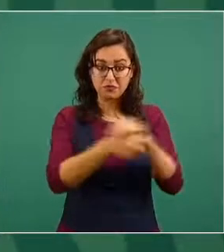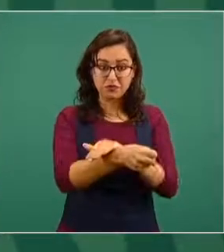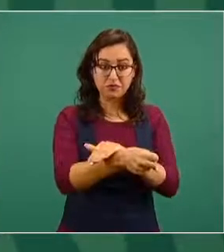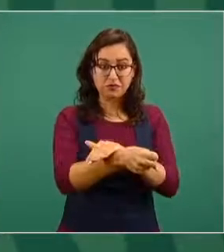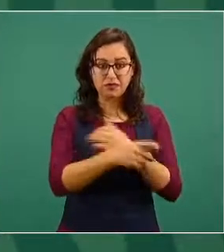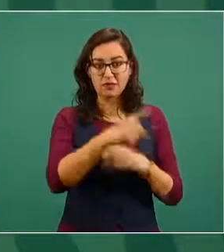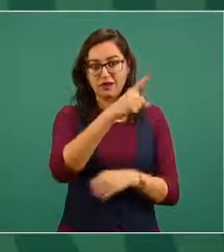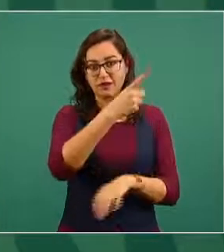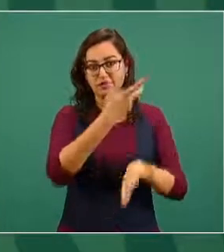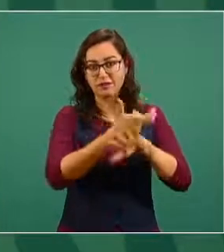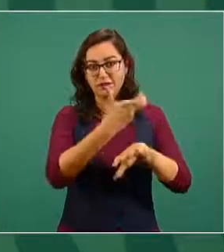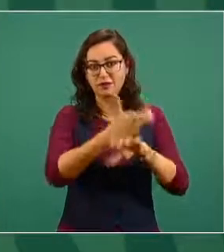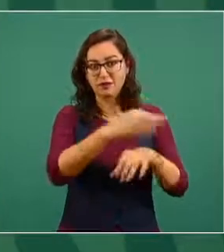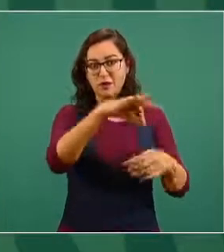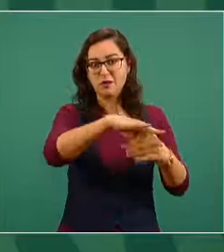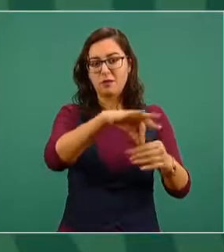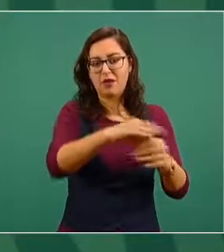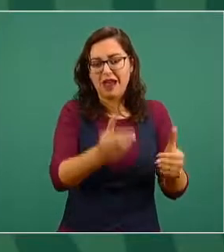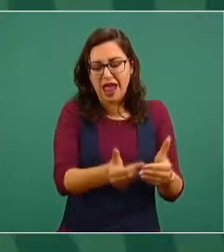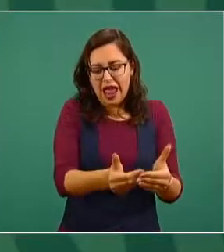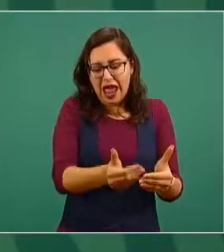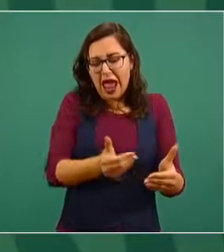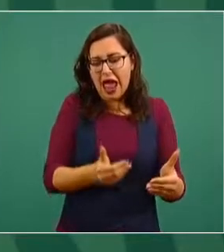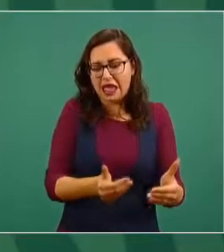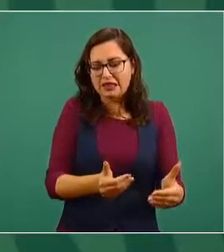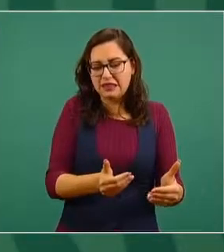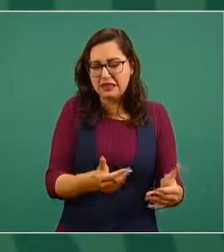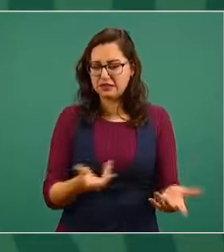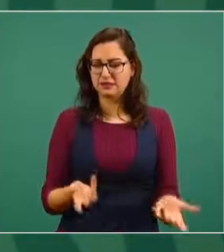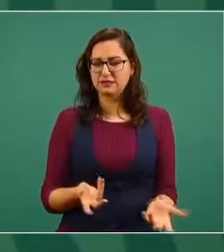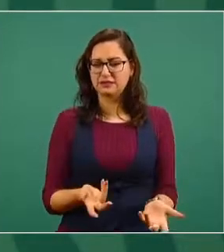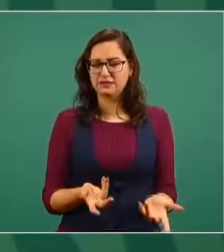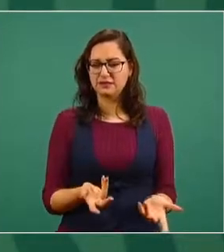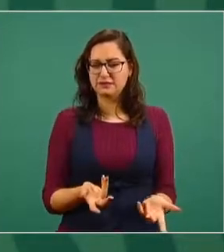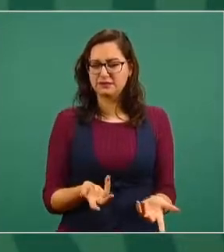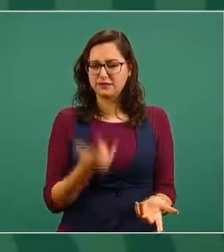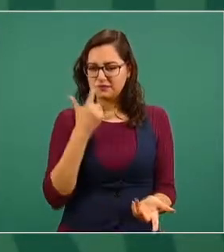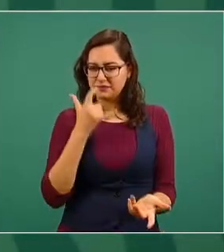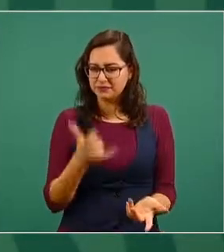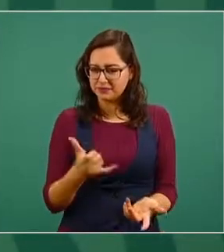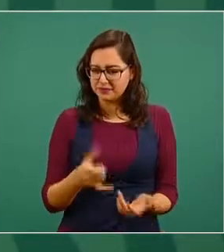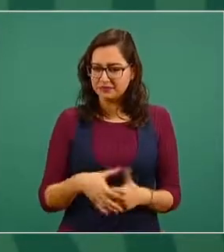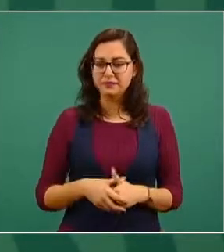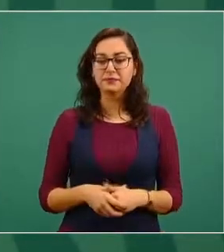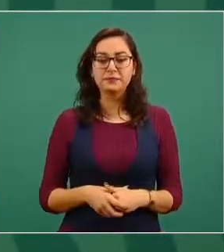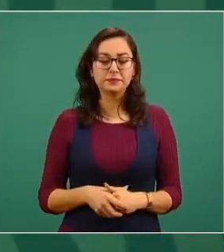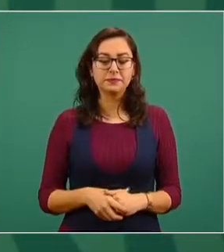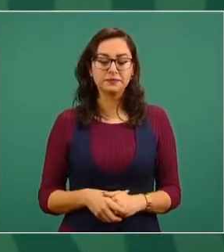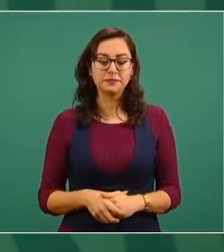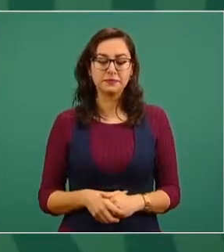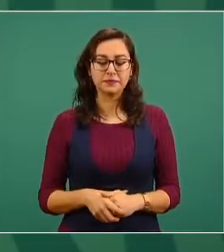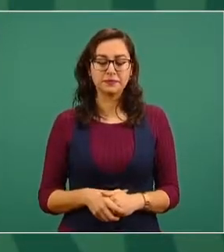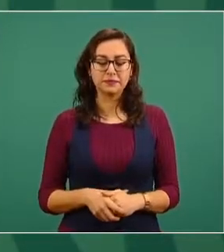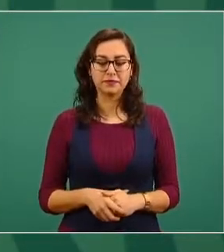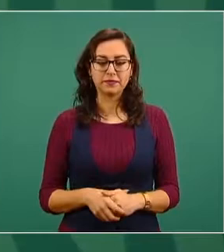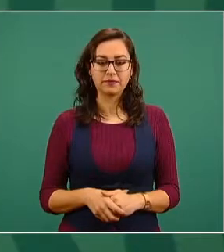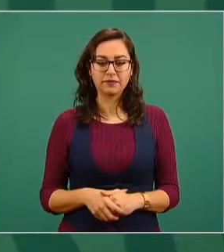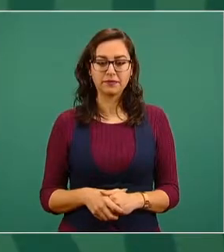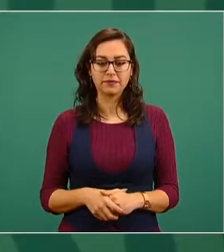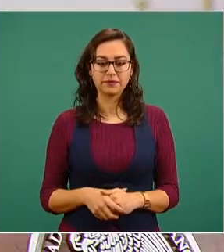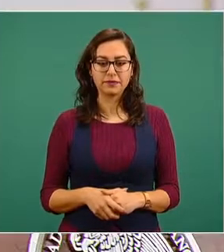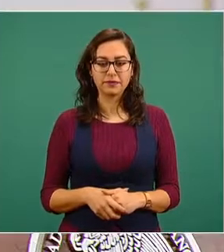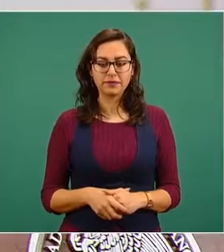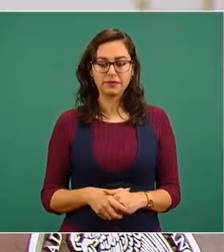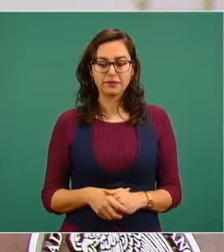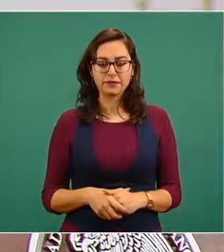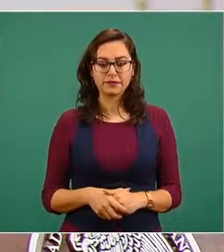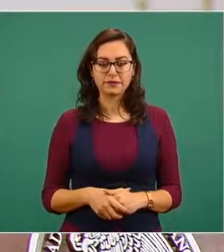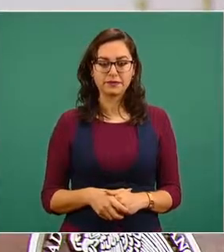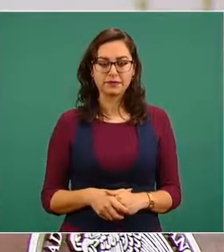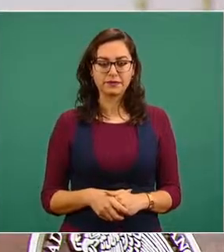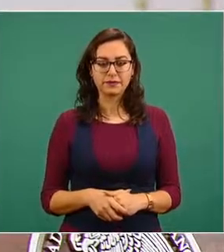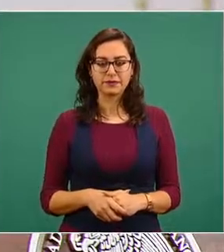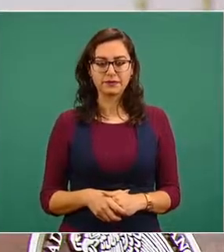de